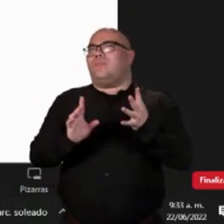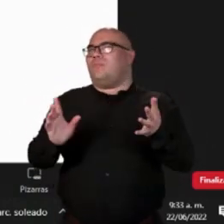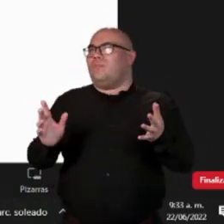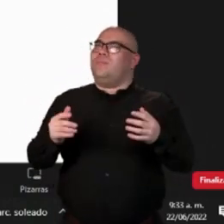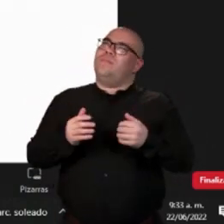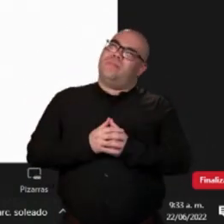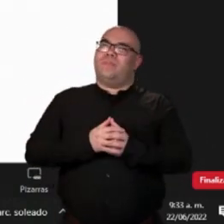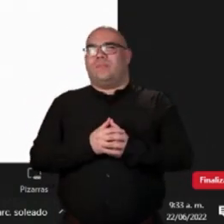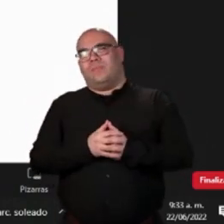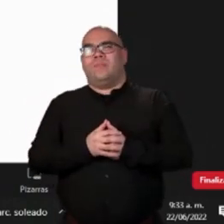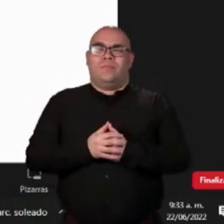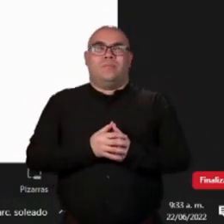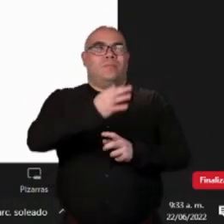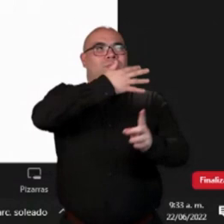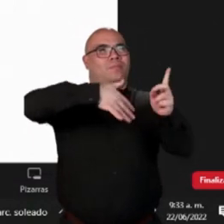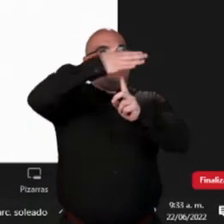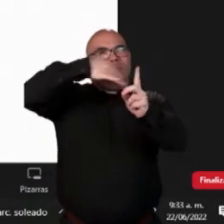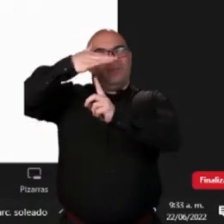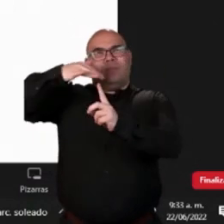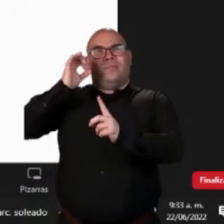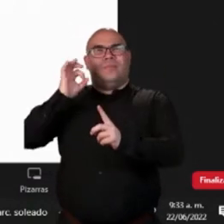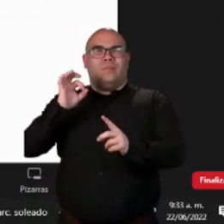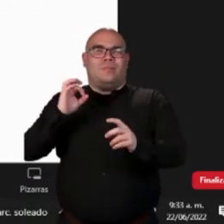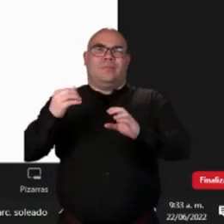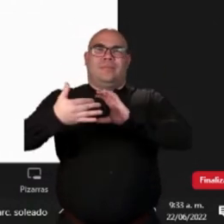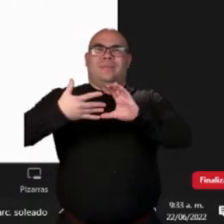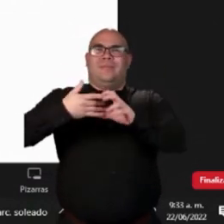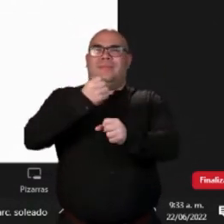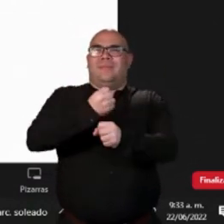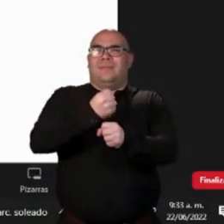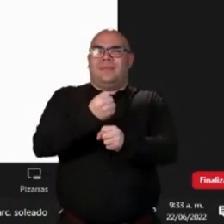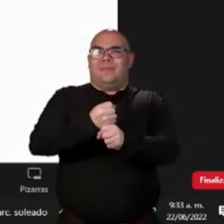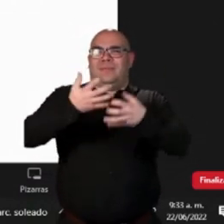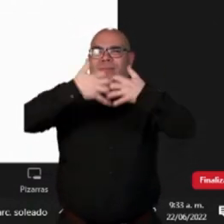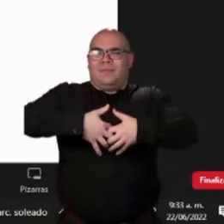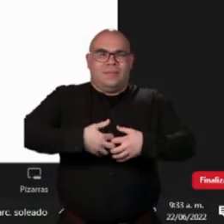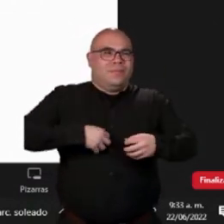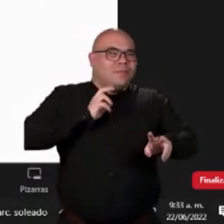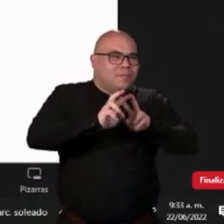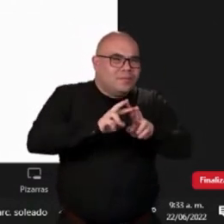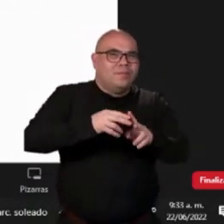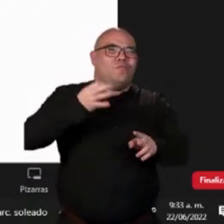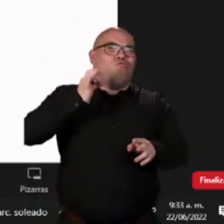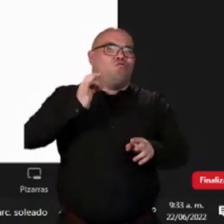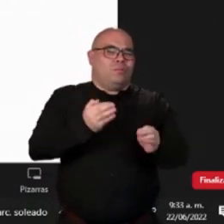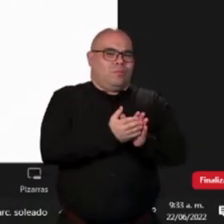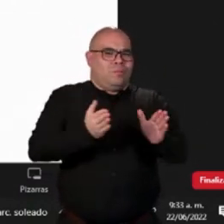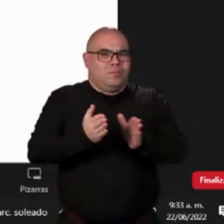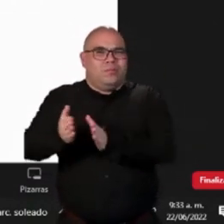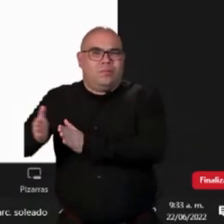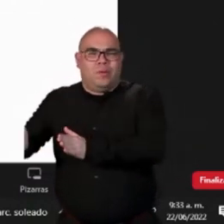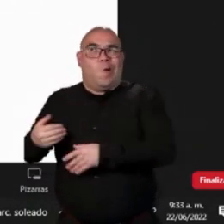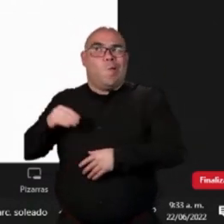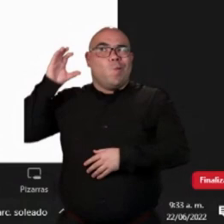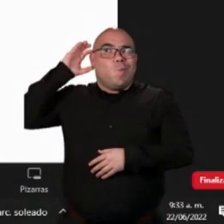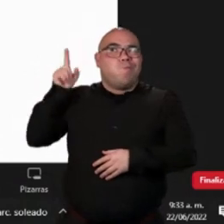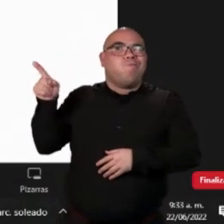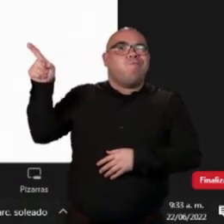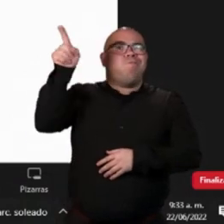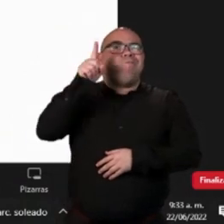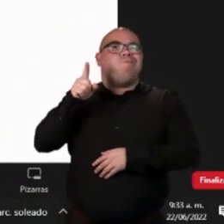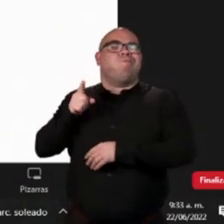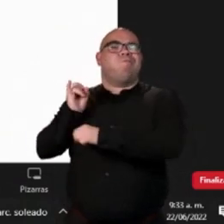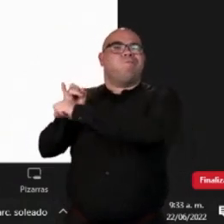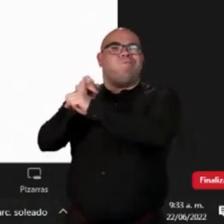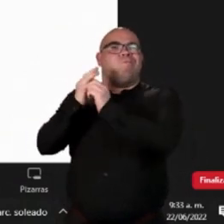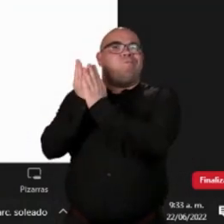un escaneo ambiental periódico. Yo diría que hay que buscar qué es lo que está pasando en otras instituciones educativas, qué es lo que está pasando en el mundo